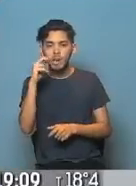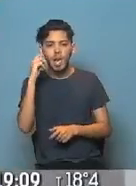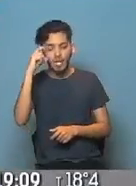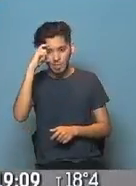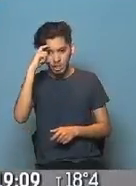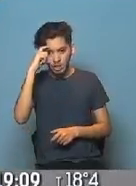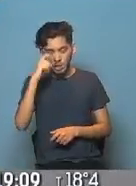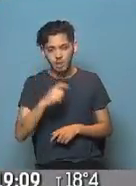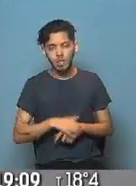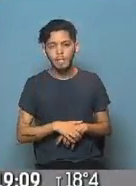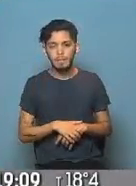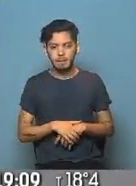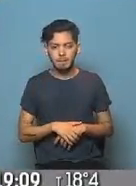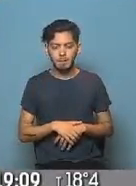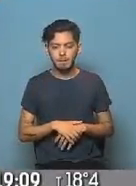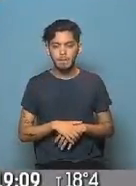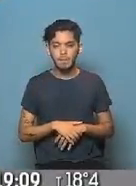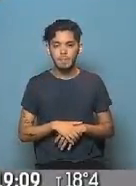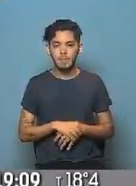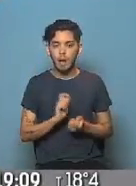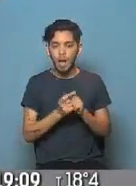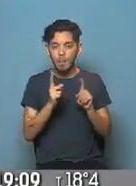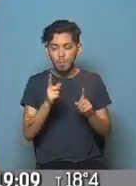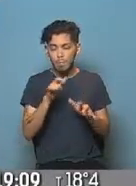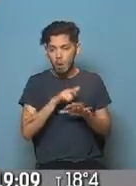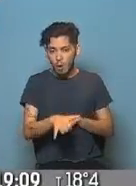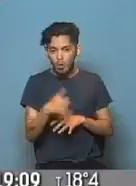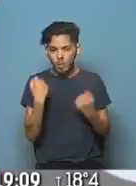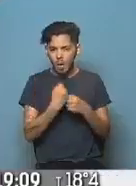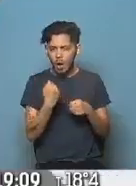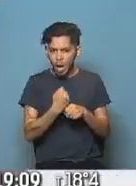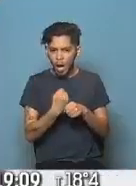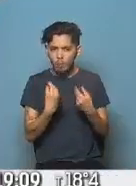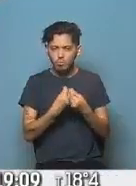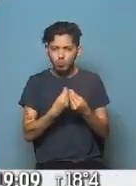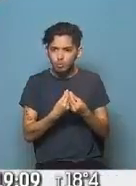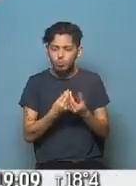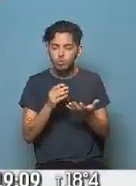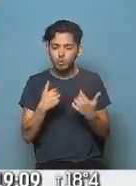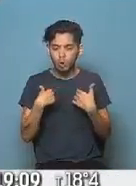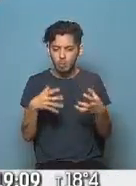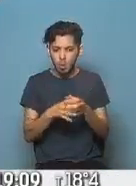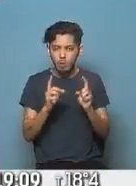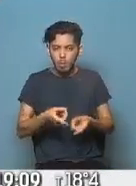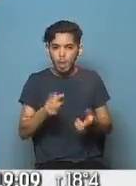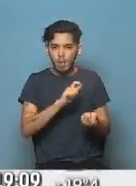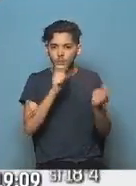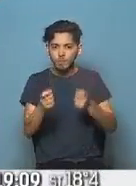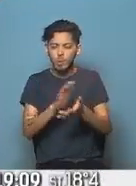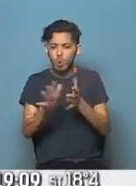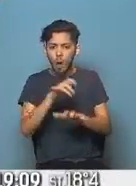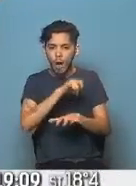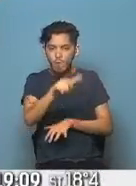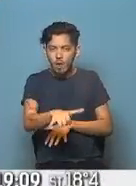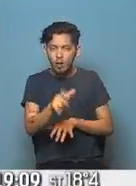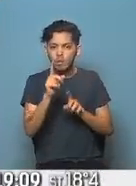Trabajé muchísimo en ese, yo y mi equipo, ¿no?, en el reemplazo de los aviones Mirage. Consultamos la